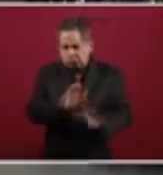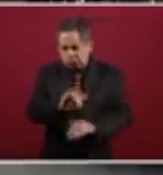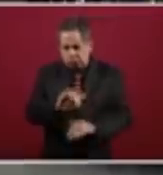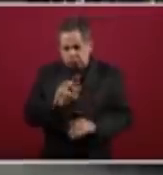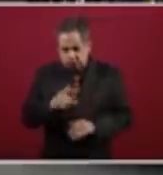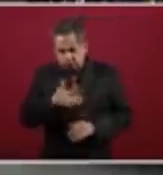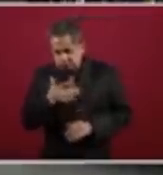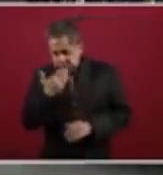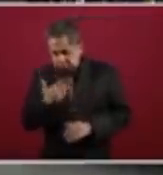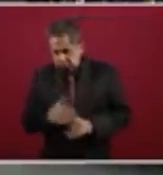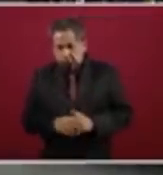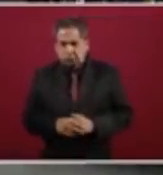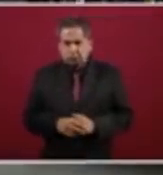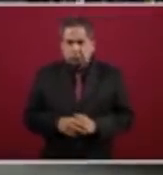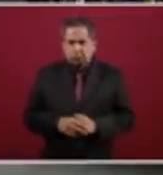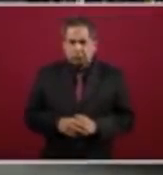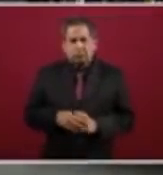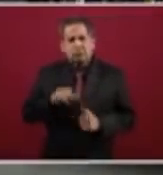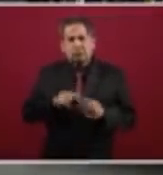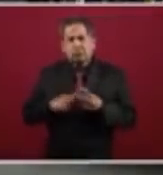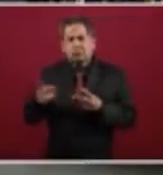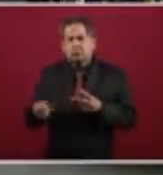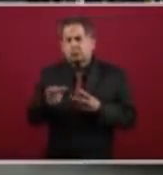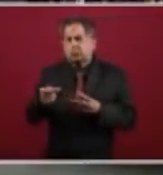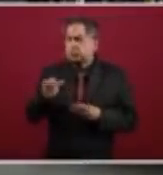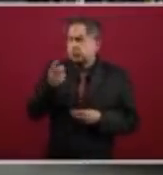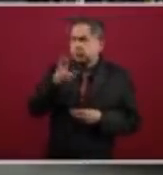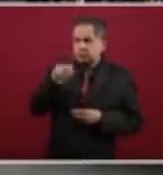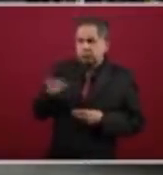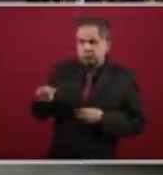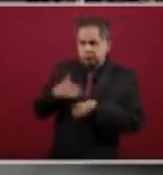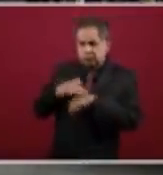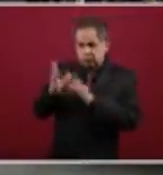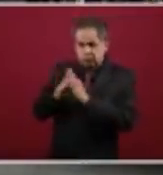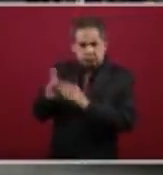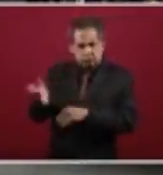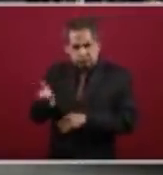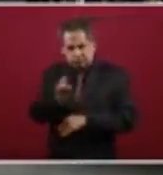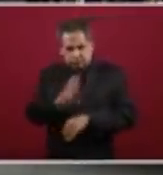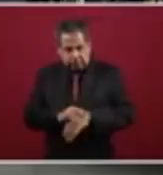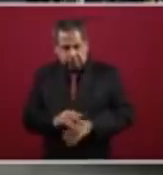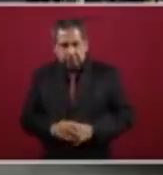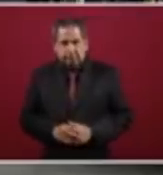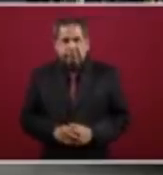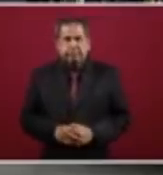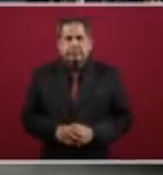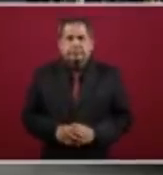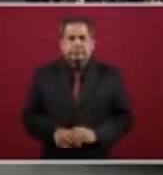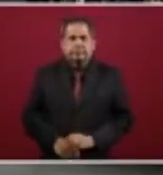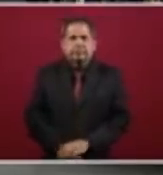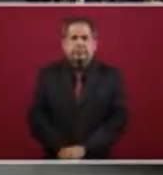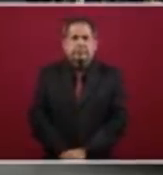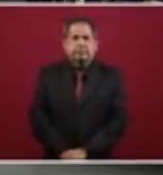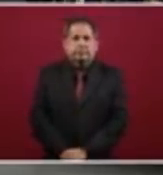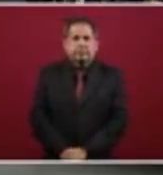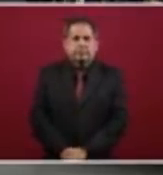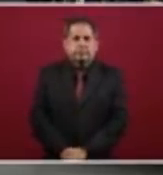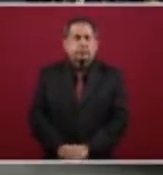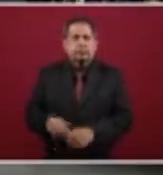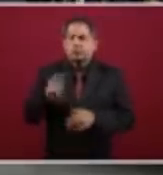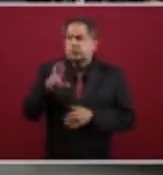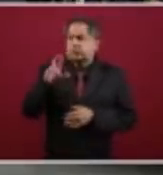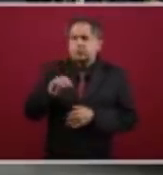te parece. Sí. Y la otra pregunta es para… Para la doctora, por favor. Sí. Doctora